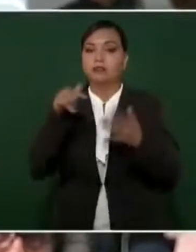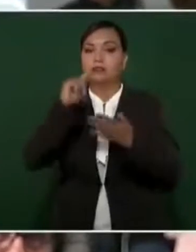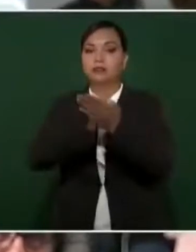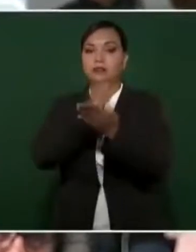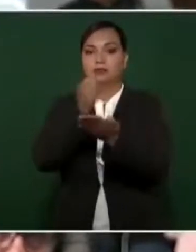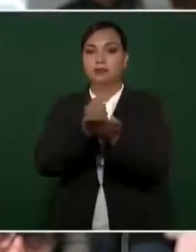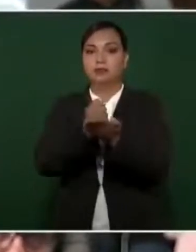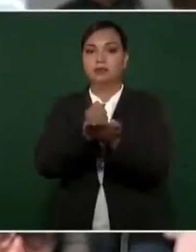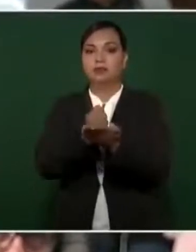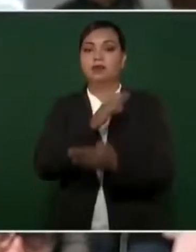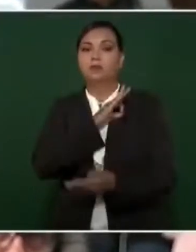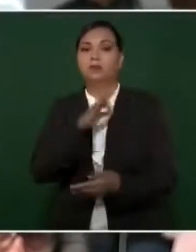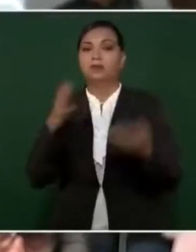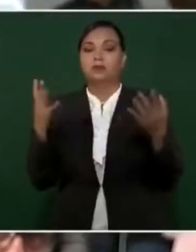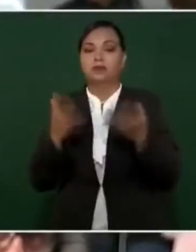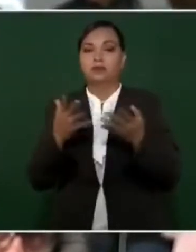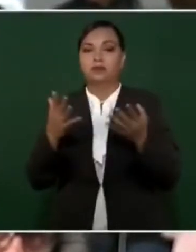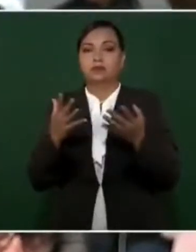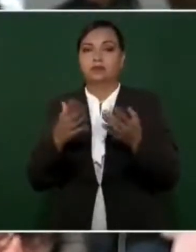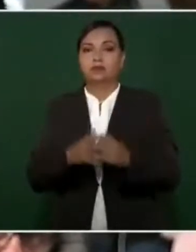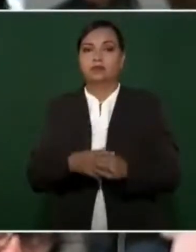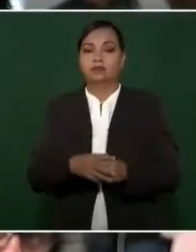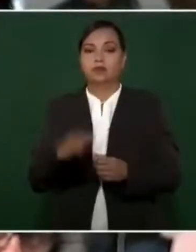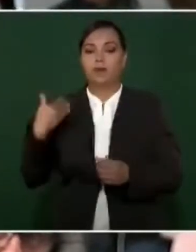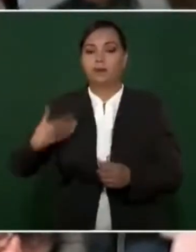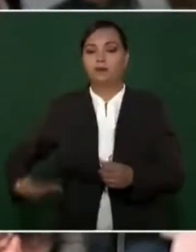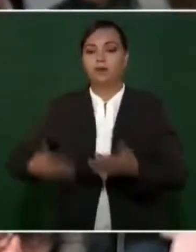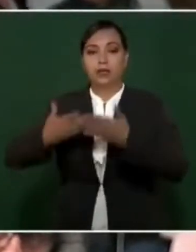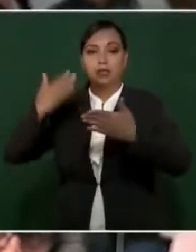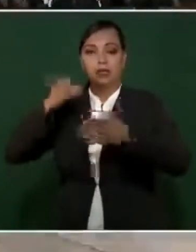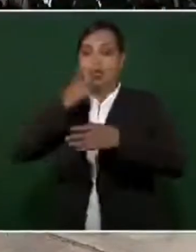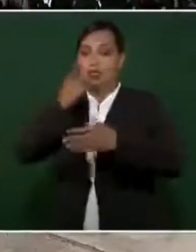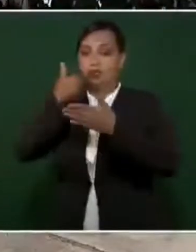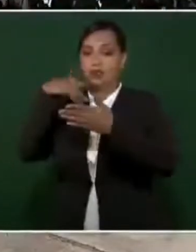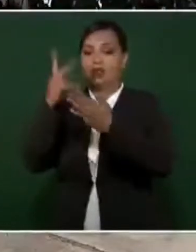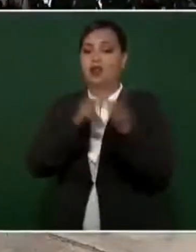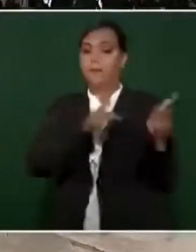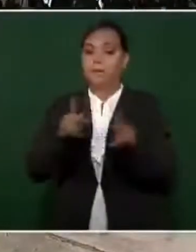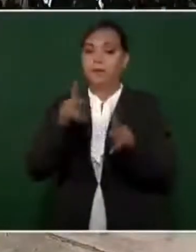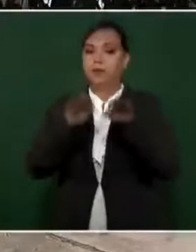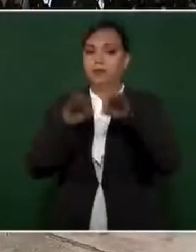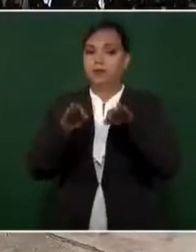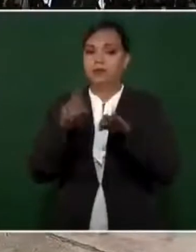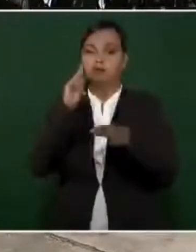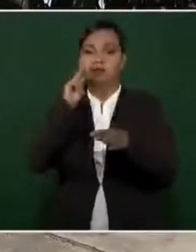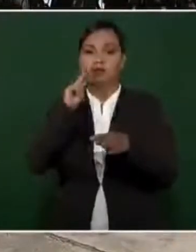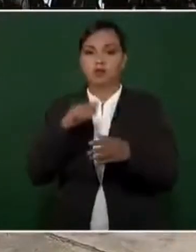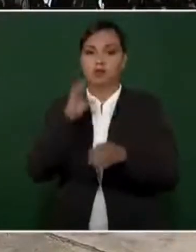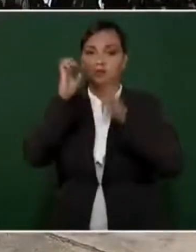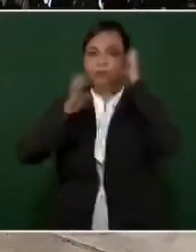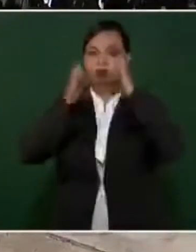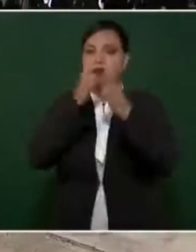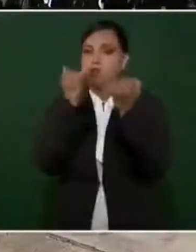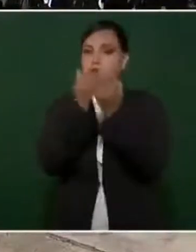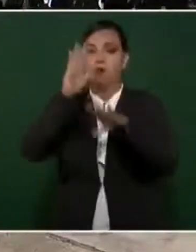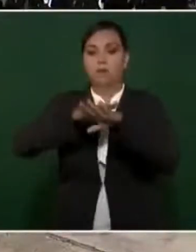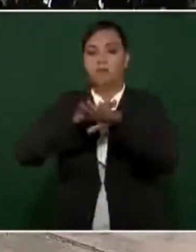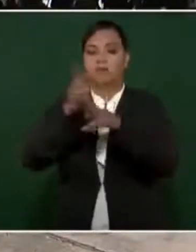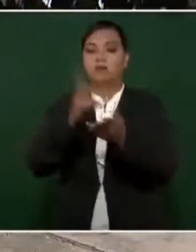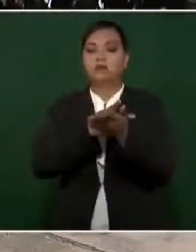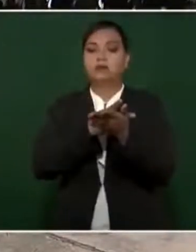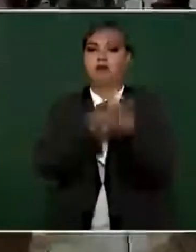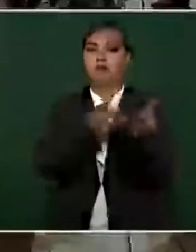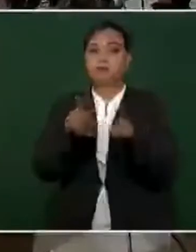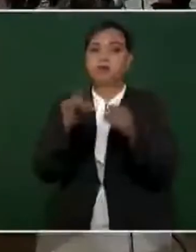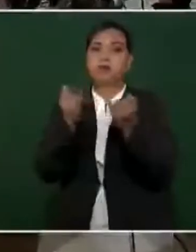hacer? Con lo presentado ayer también preguntarle, este plan de acción que se presentó, ¿se suma a los planes de acciones como el plan Guerrero,